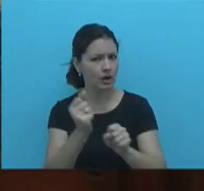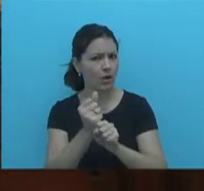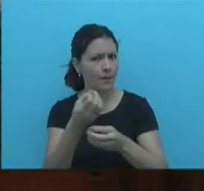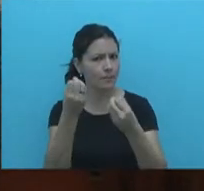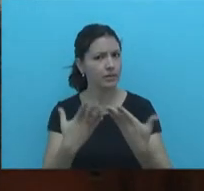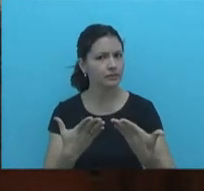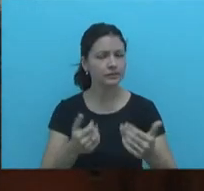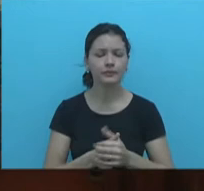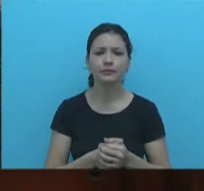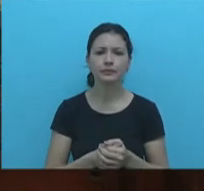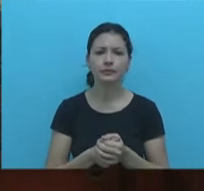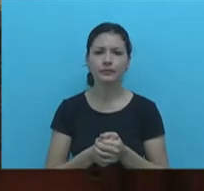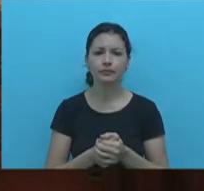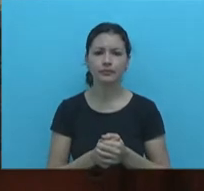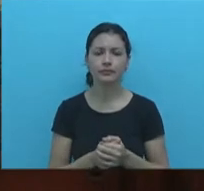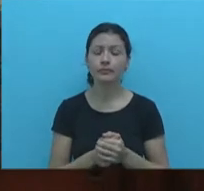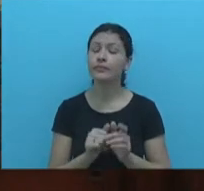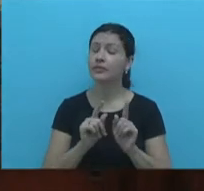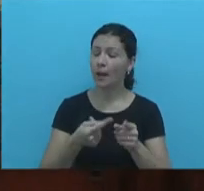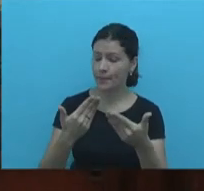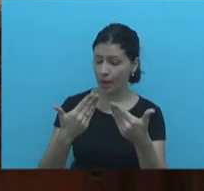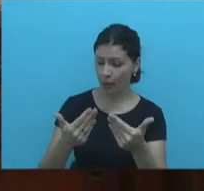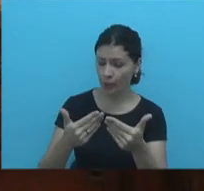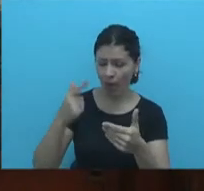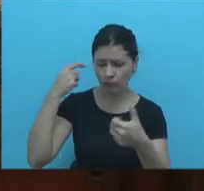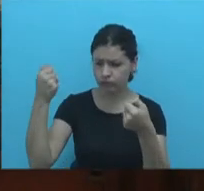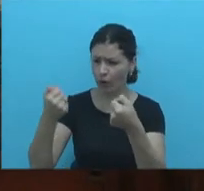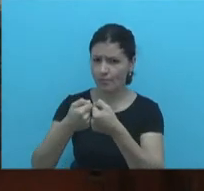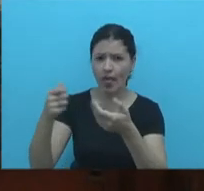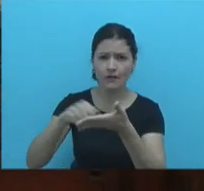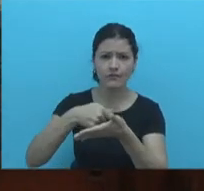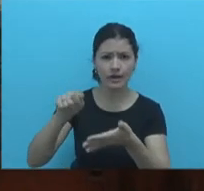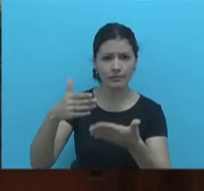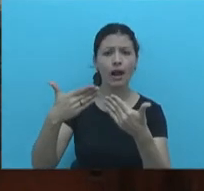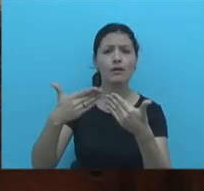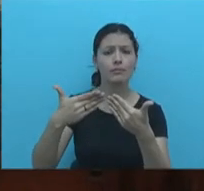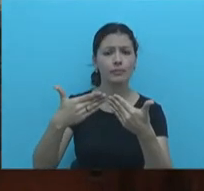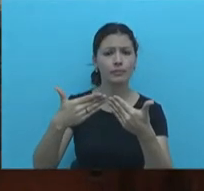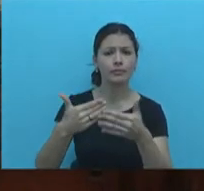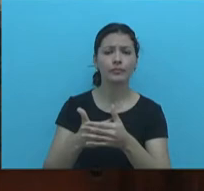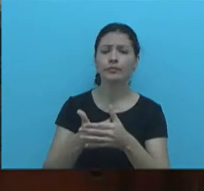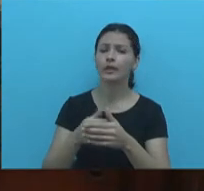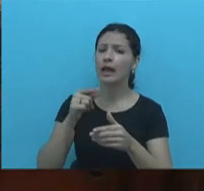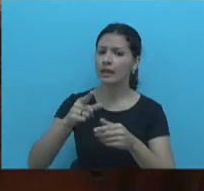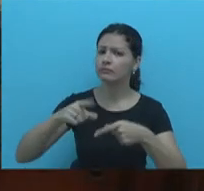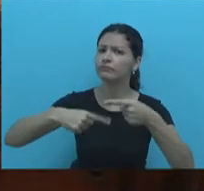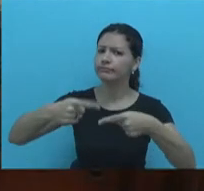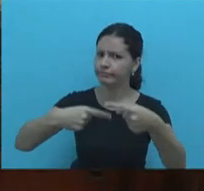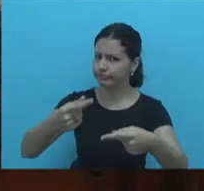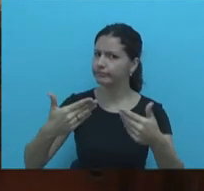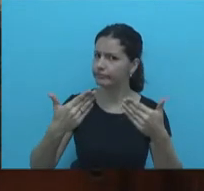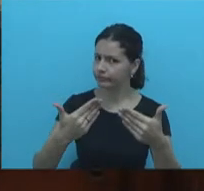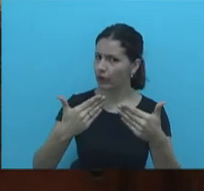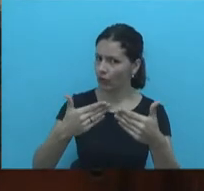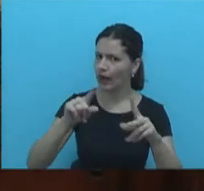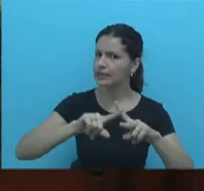estará facultado a suscribir convenios que fuere menester para poder garantizar la administración en el funcionamiento y gestión de los